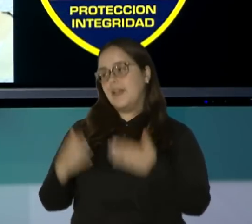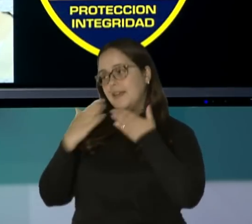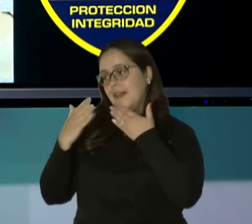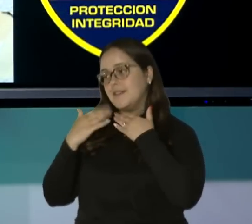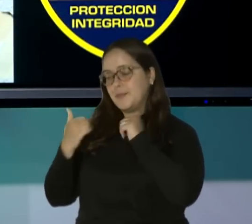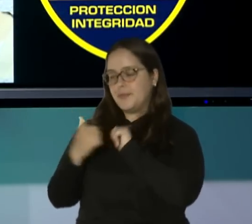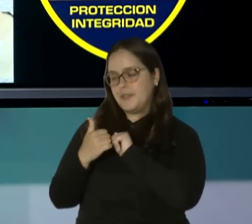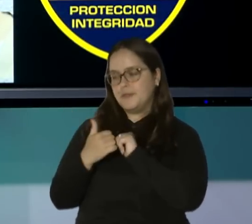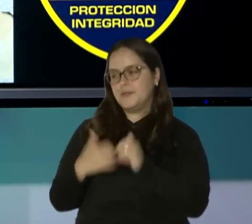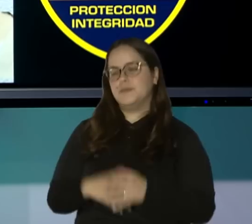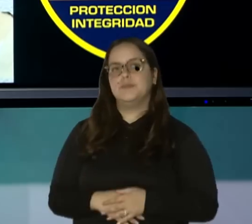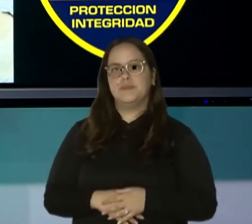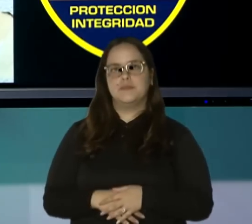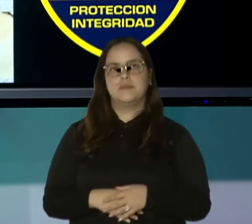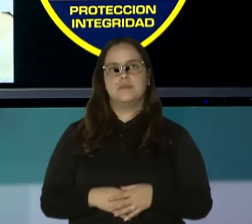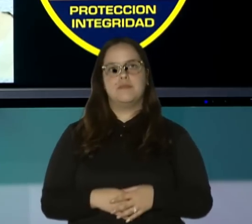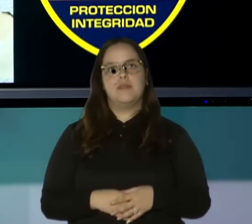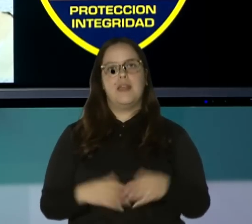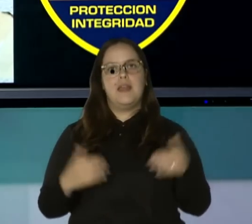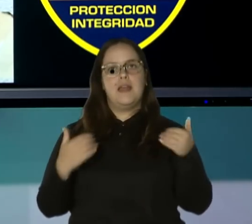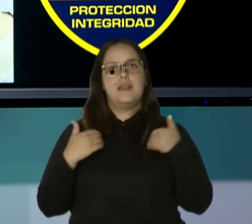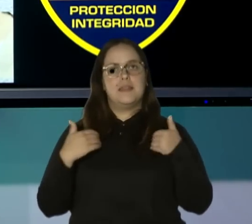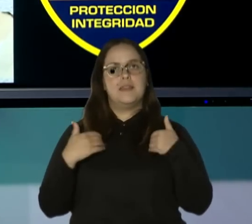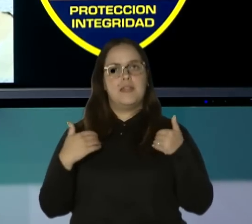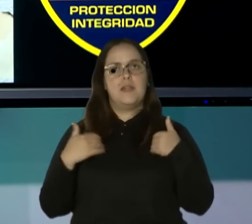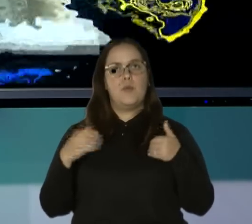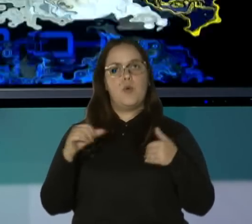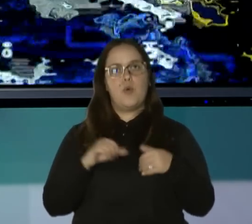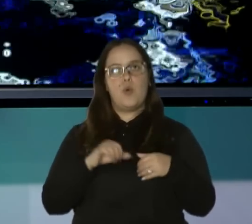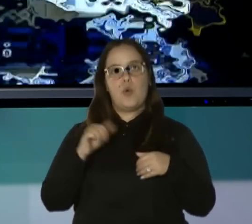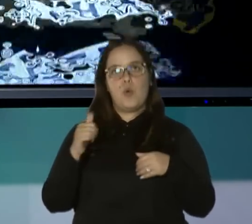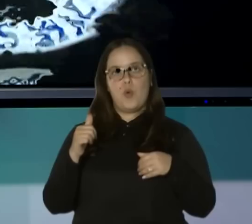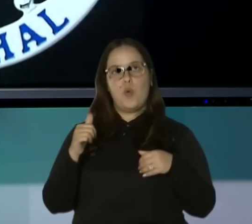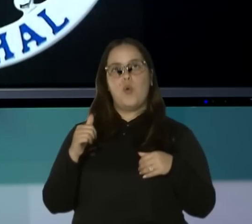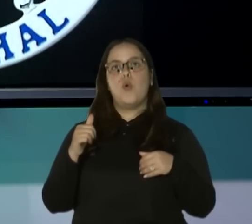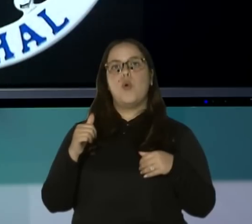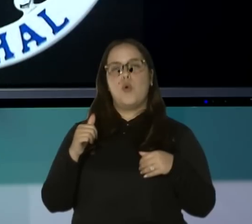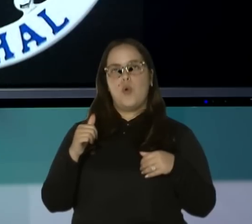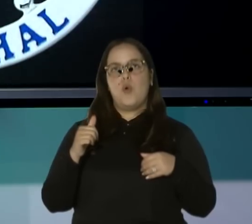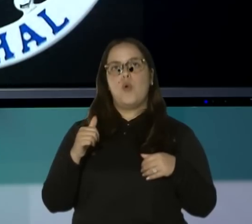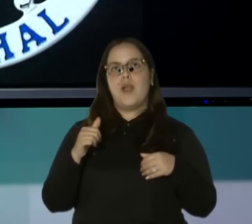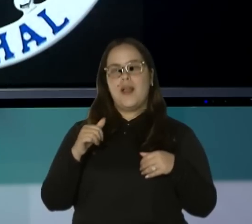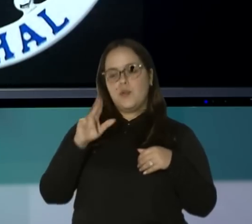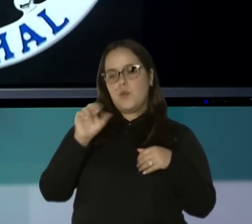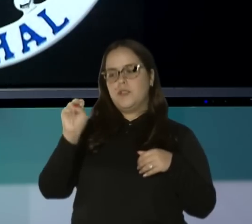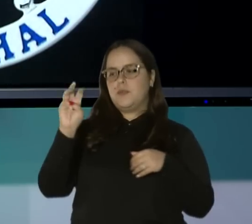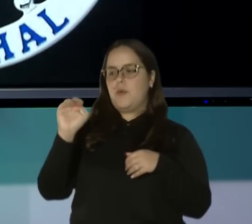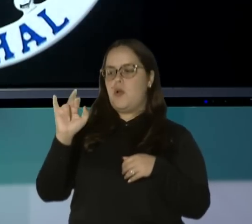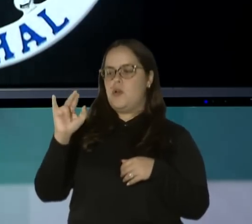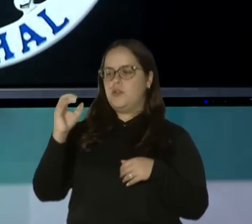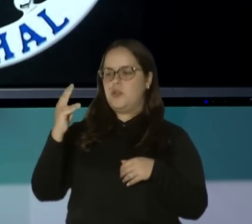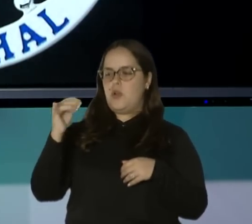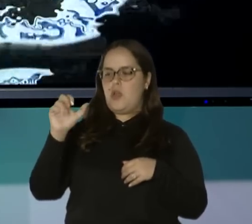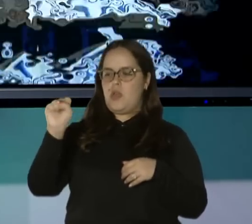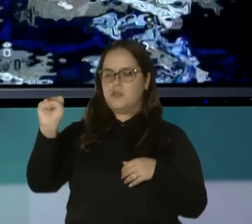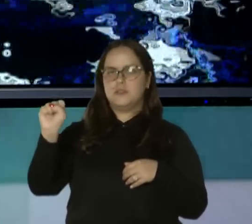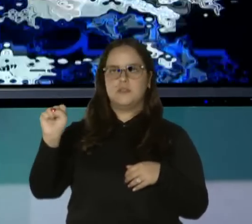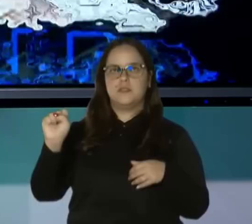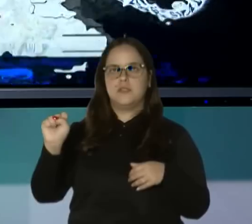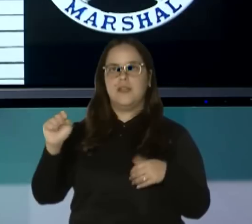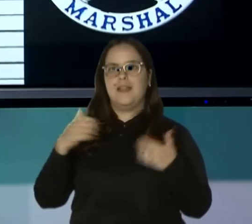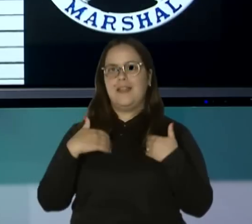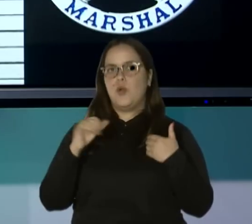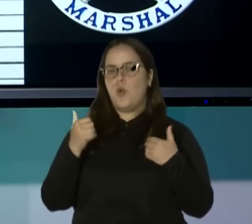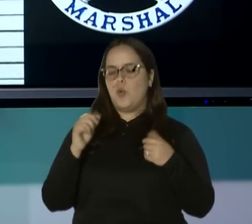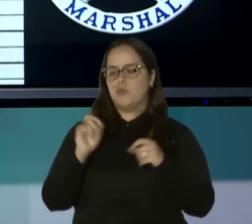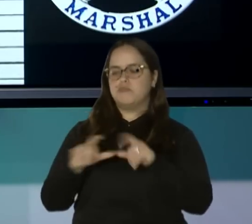estar con nosotros. Este individuo que tiene orden de arresto a nivel estatal. Pero el U.S. Marshall también está tras los pasos de este otro